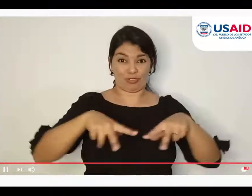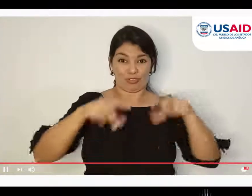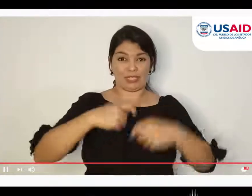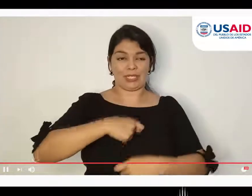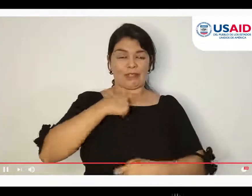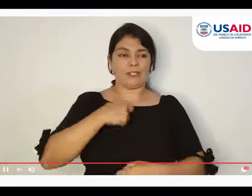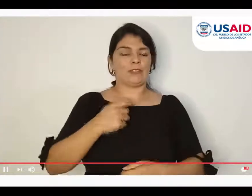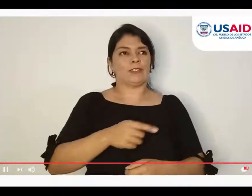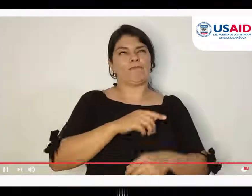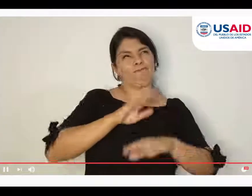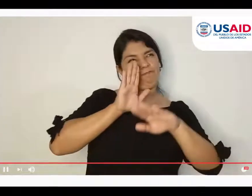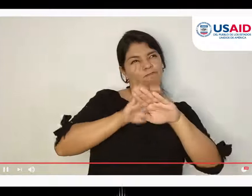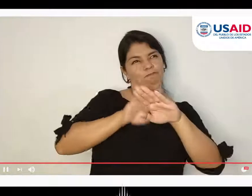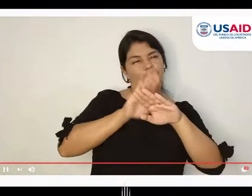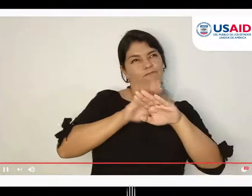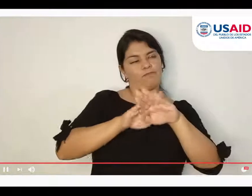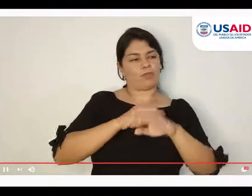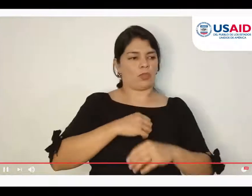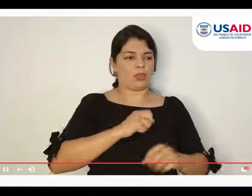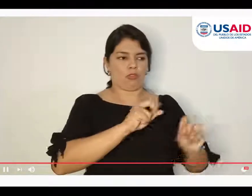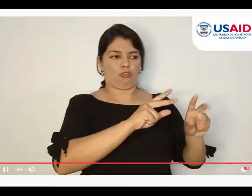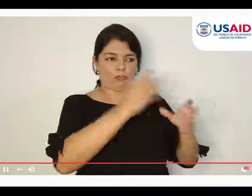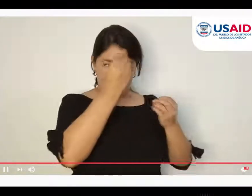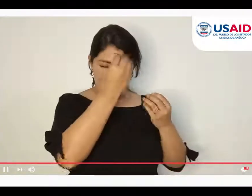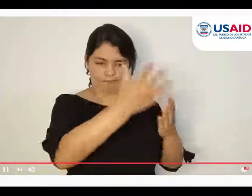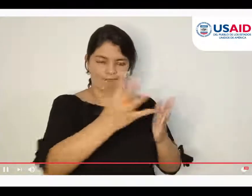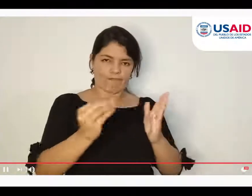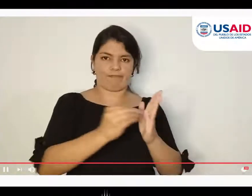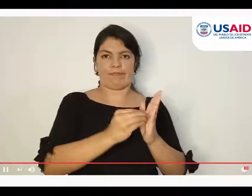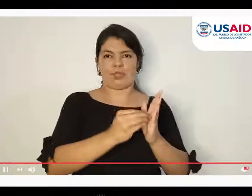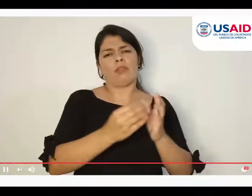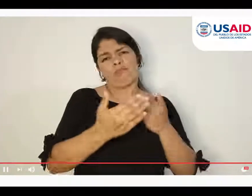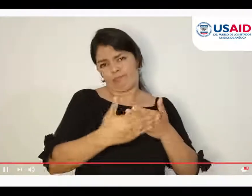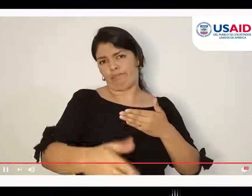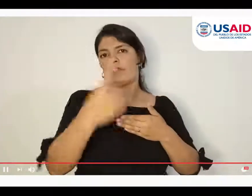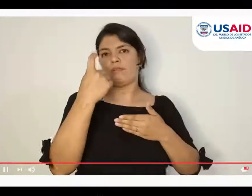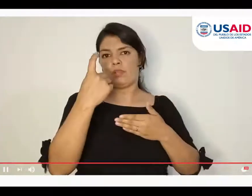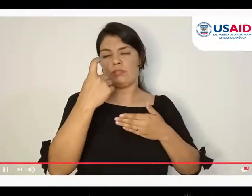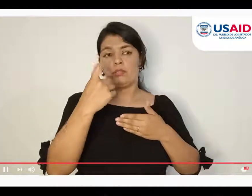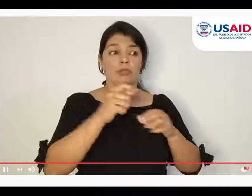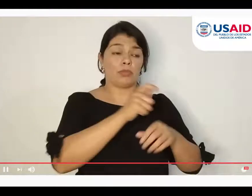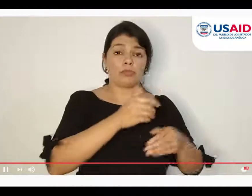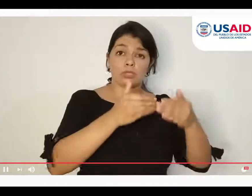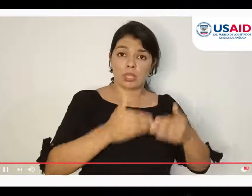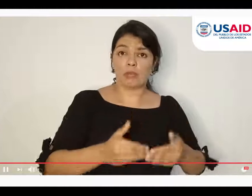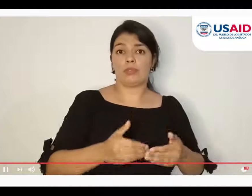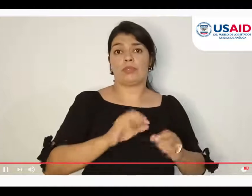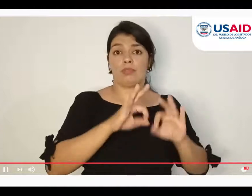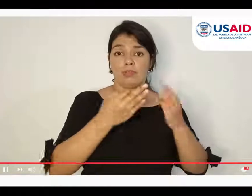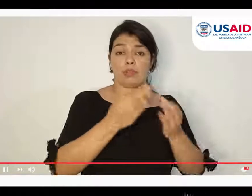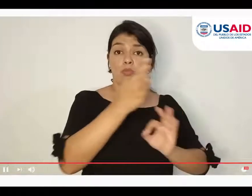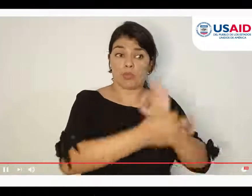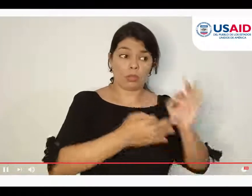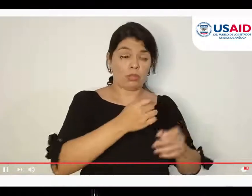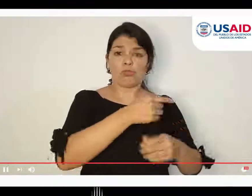seguramente tiene un camino muy amplio por recorrer, pero que la sociedad civil con discapacidad, sus familias y cuidadores